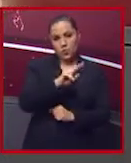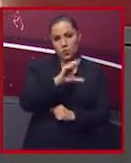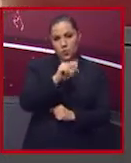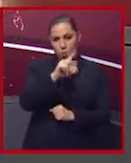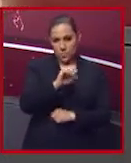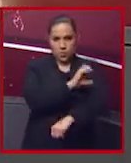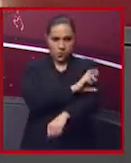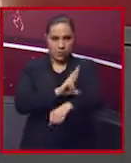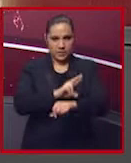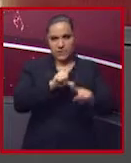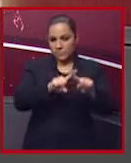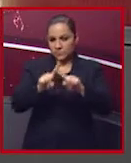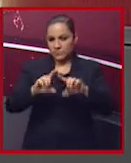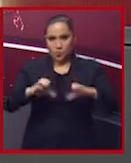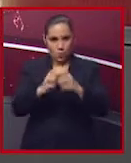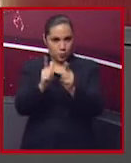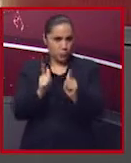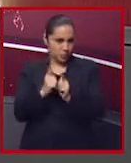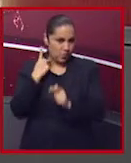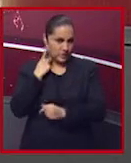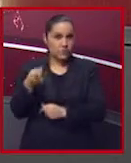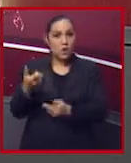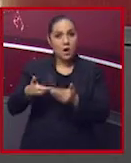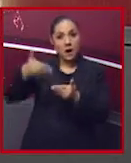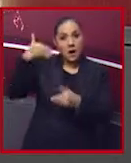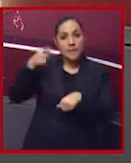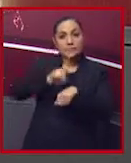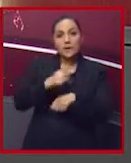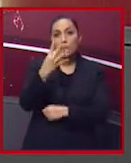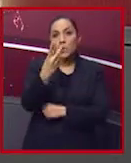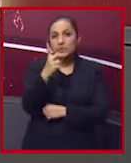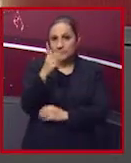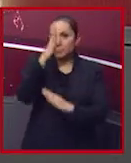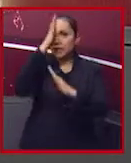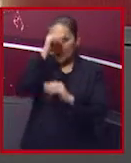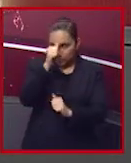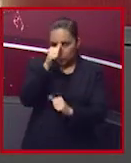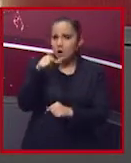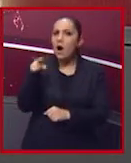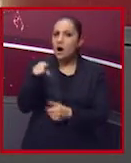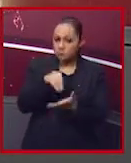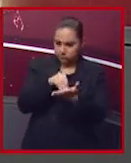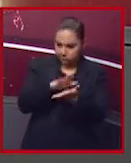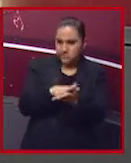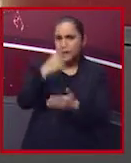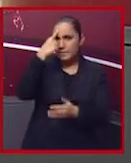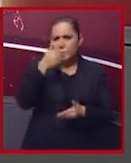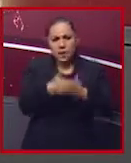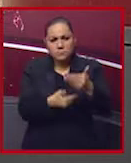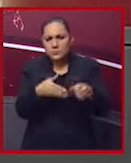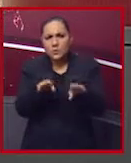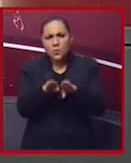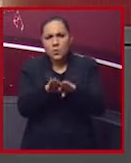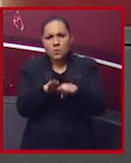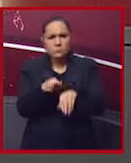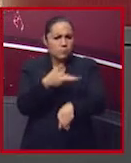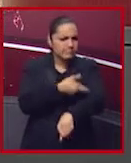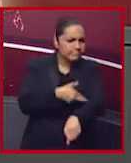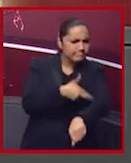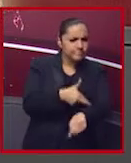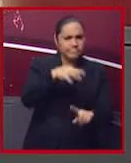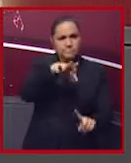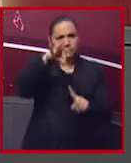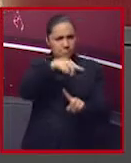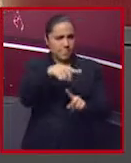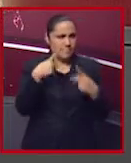Política, aprobado por el Pleno en San Lázaro el pasado 4 de diciembre, en el que se establece el procedimiento para la ratificación de la designación